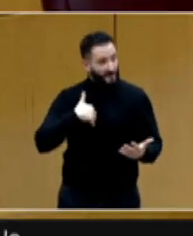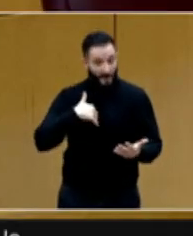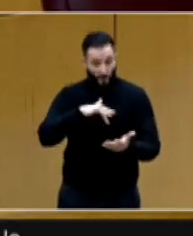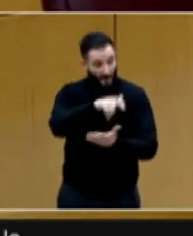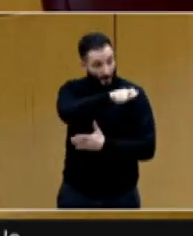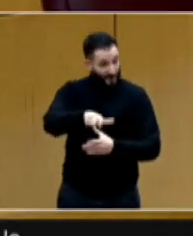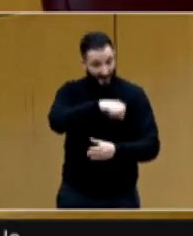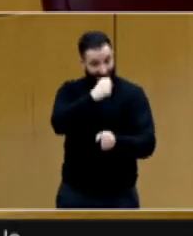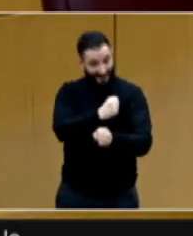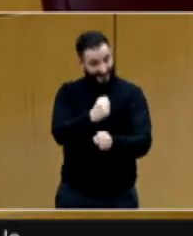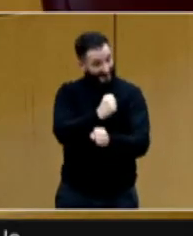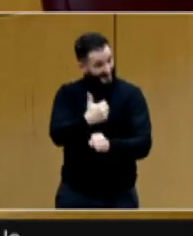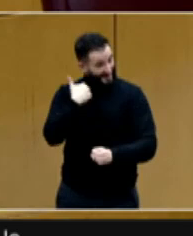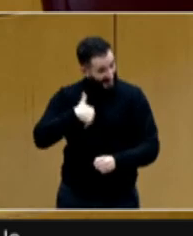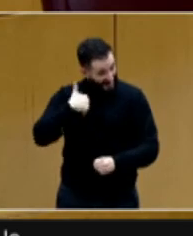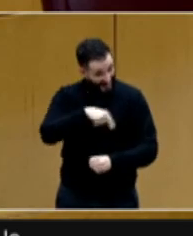dentro